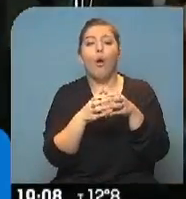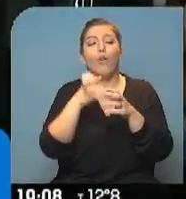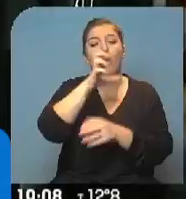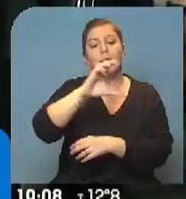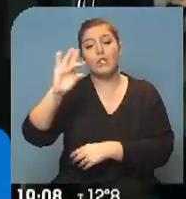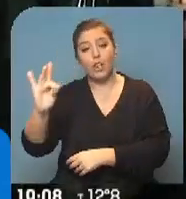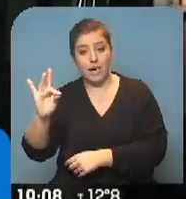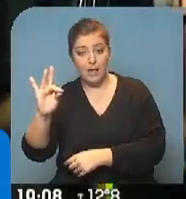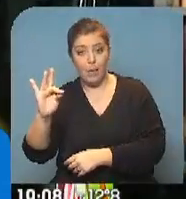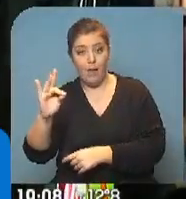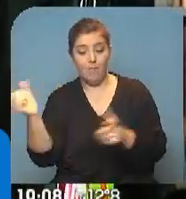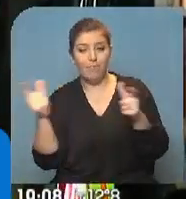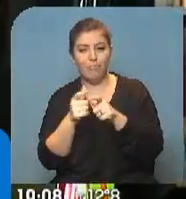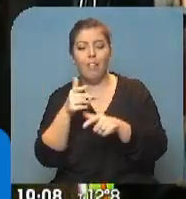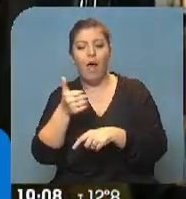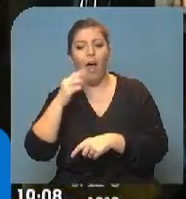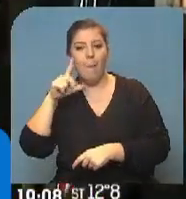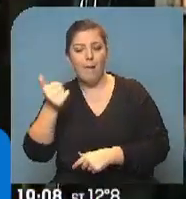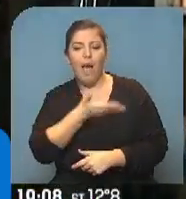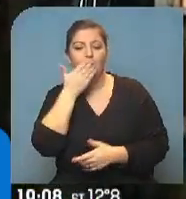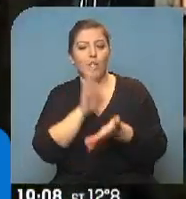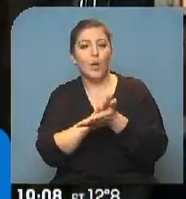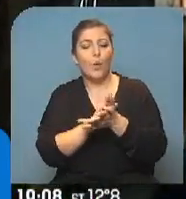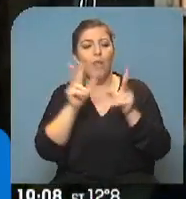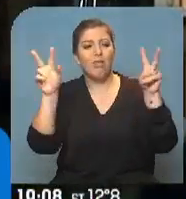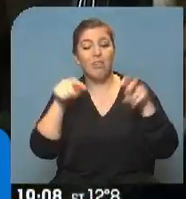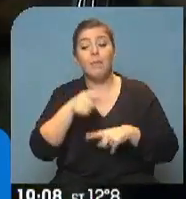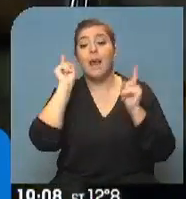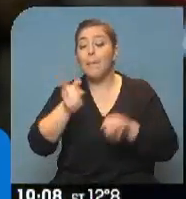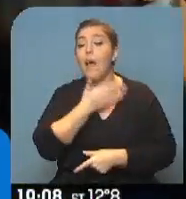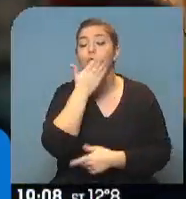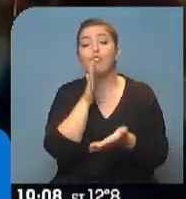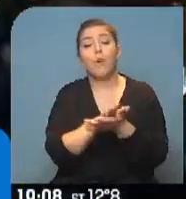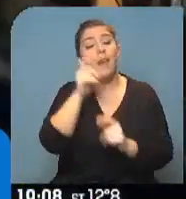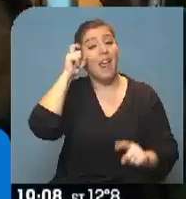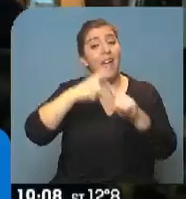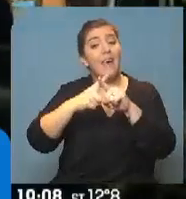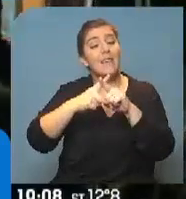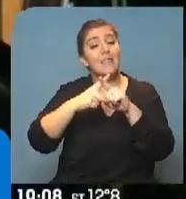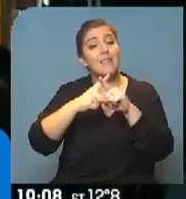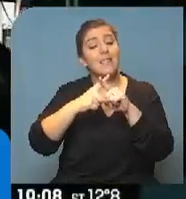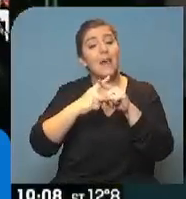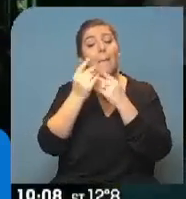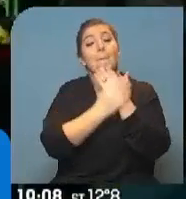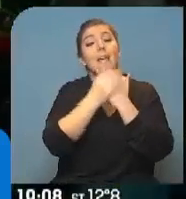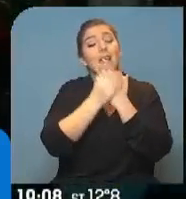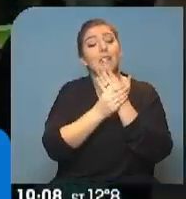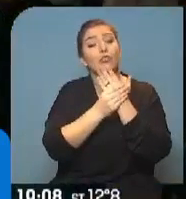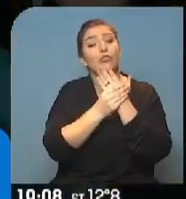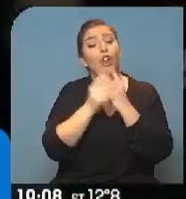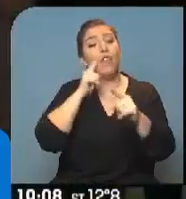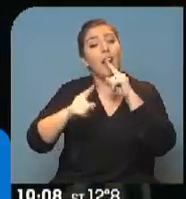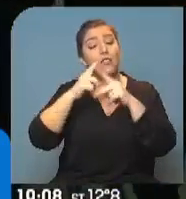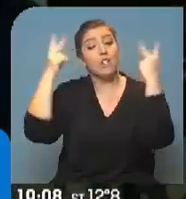para referirse a este aniversario también tocaron el tema del ex canciller iraní considerado